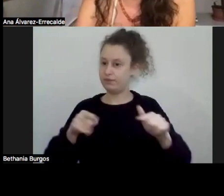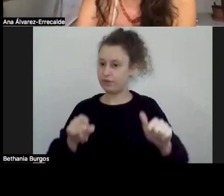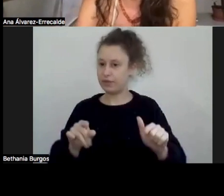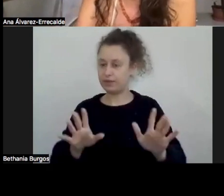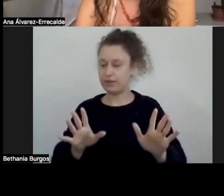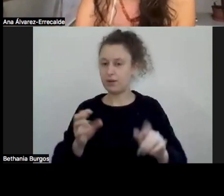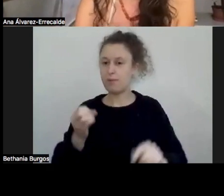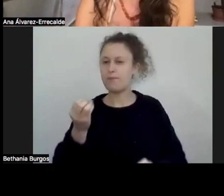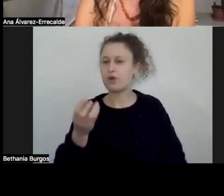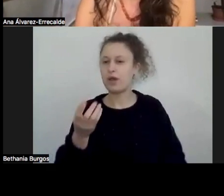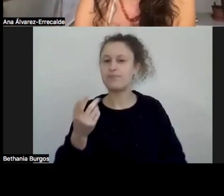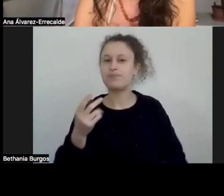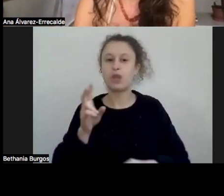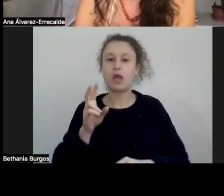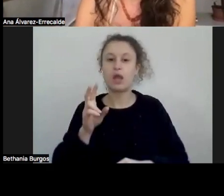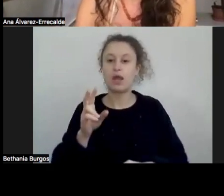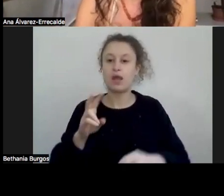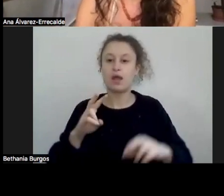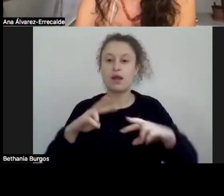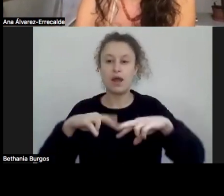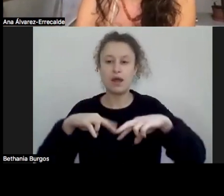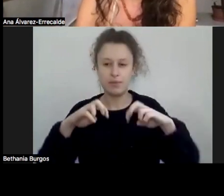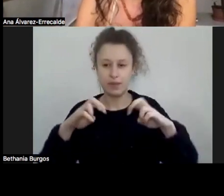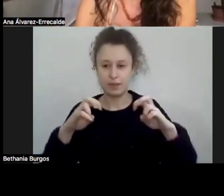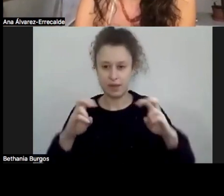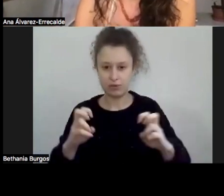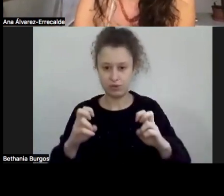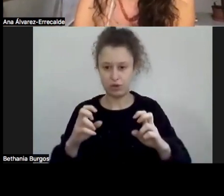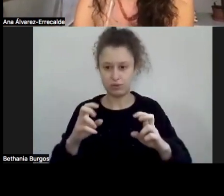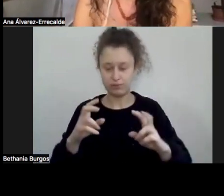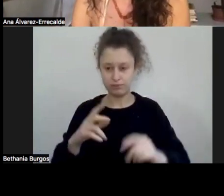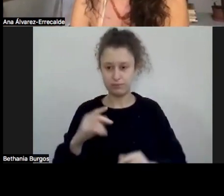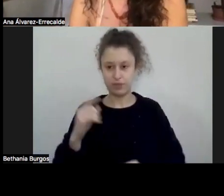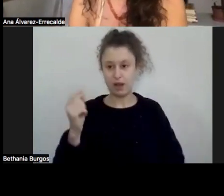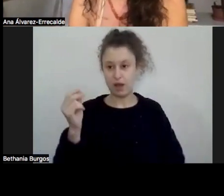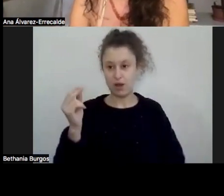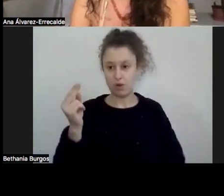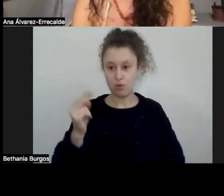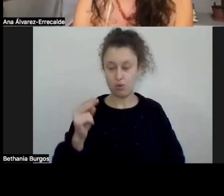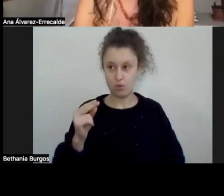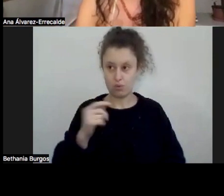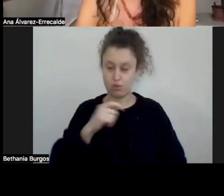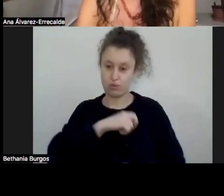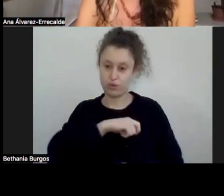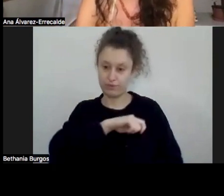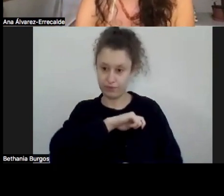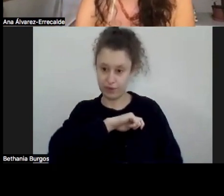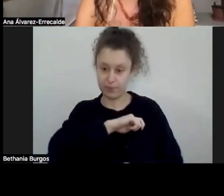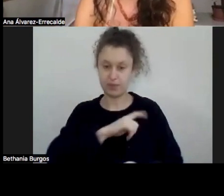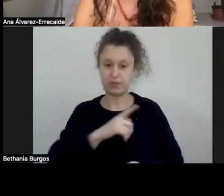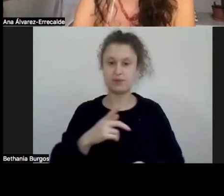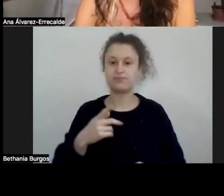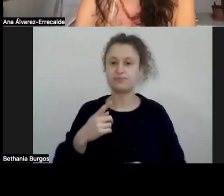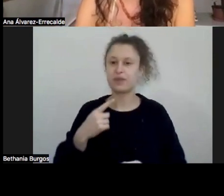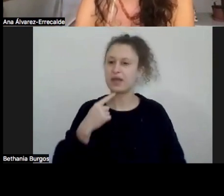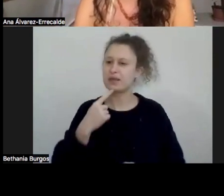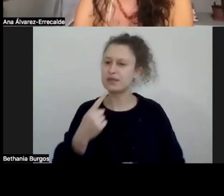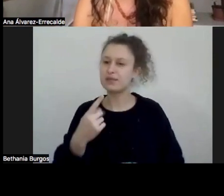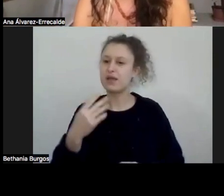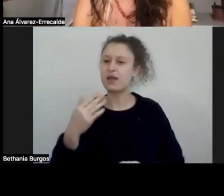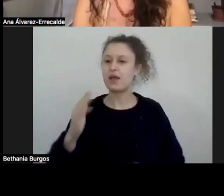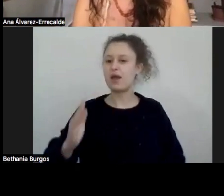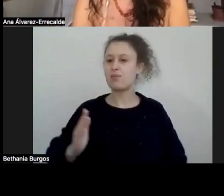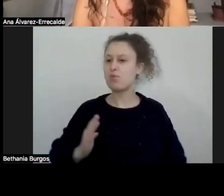en Cataluña, indica que las mujeres con cargas familiares tienen casi el